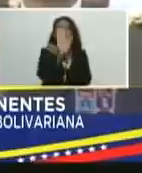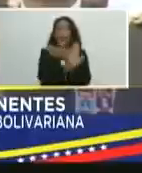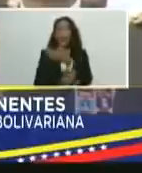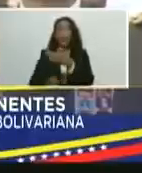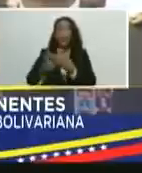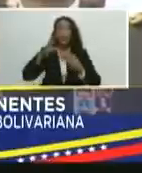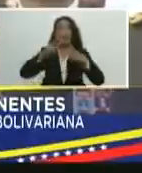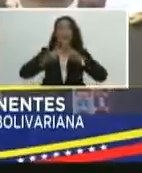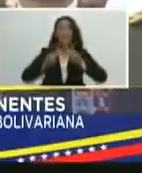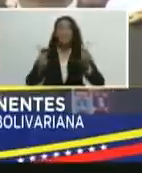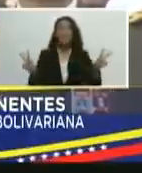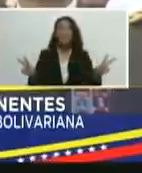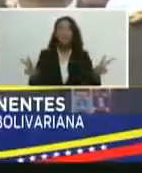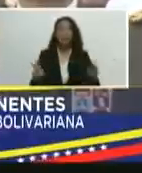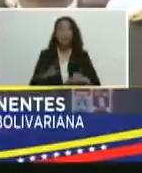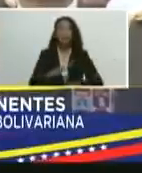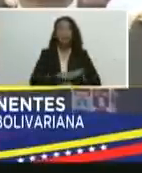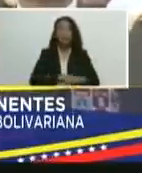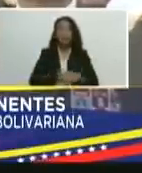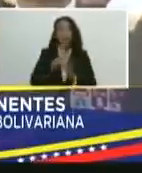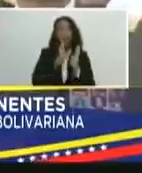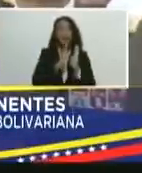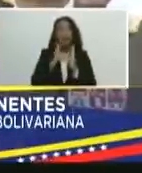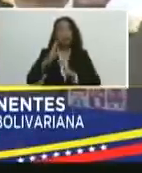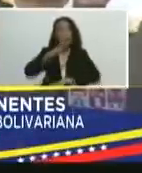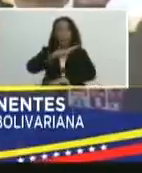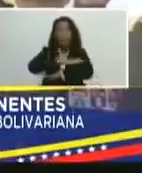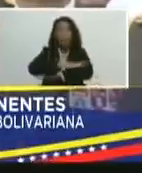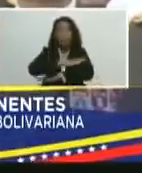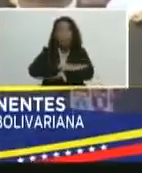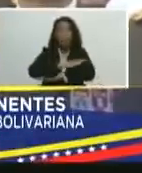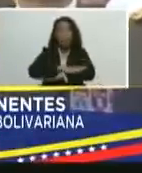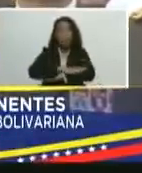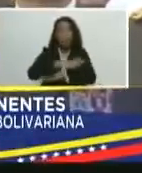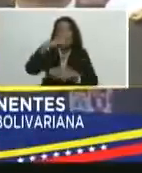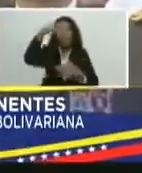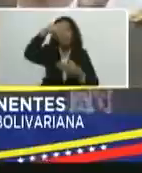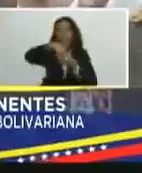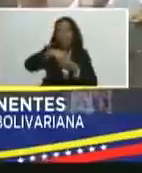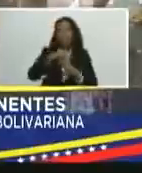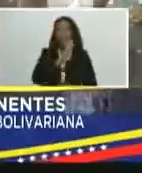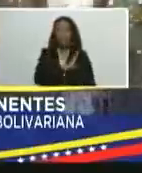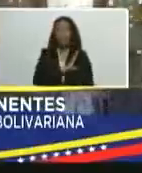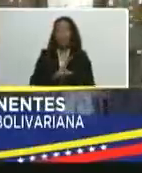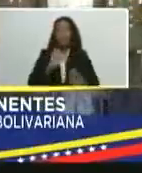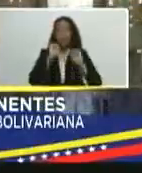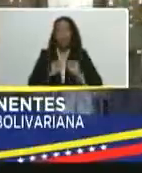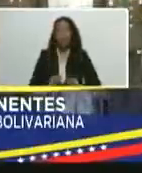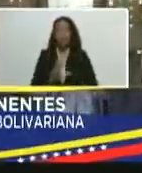paz, el orden interno y la seguridad del país.